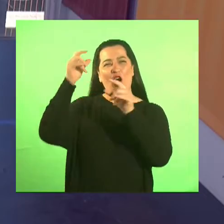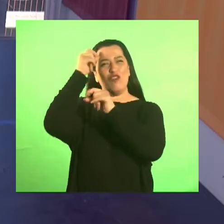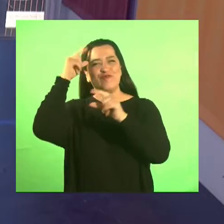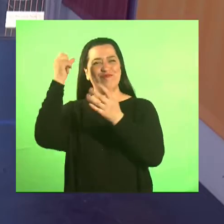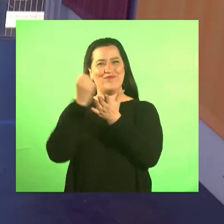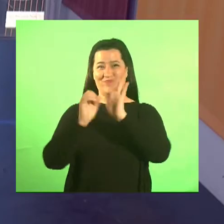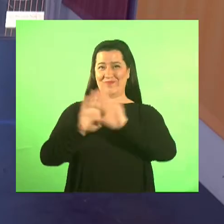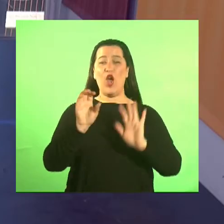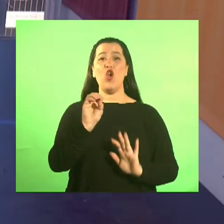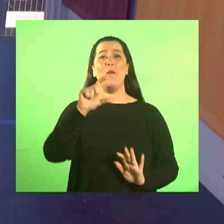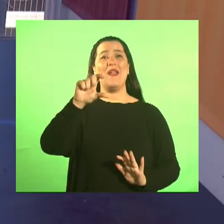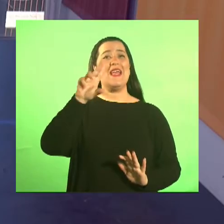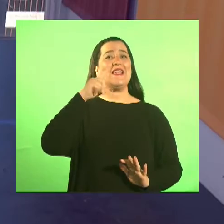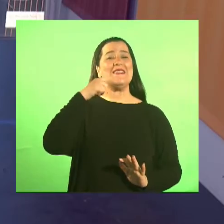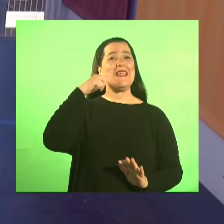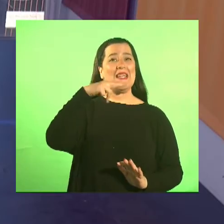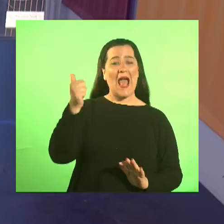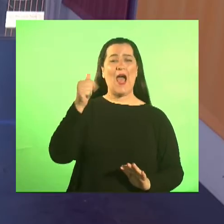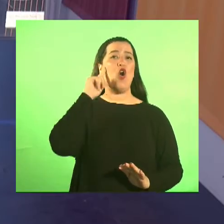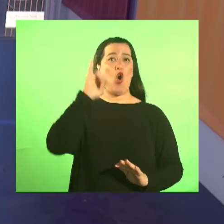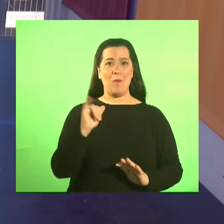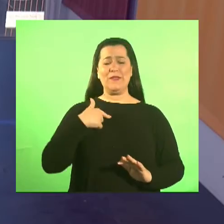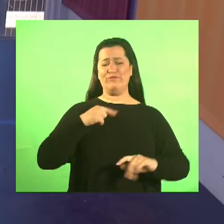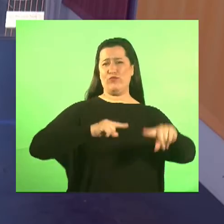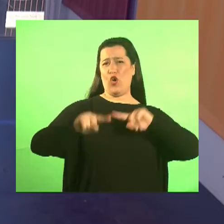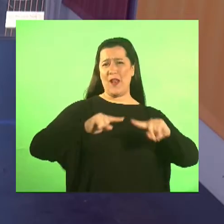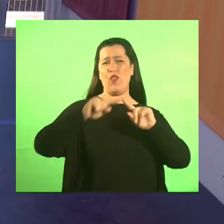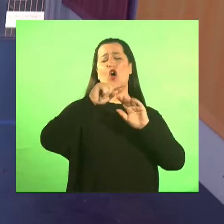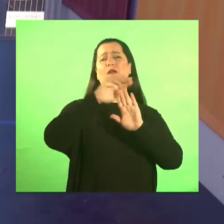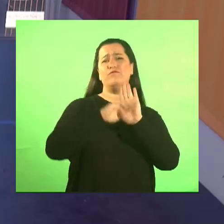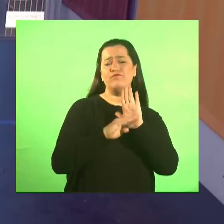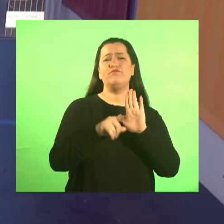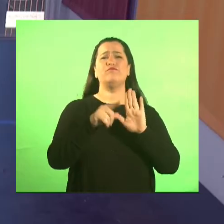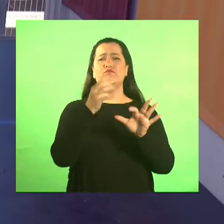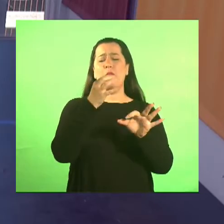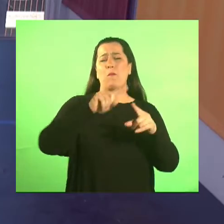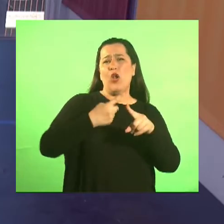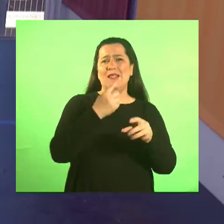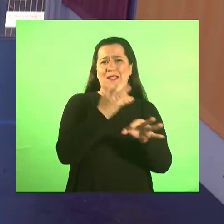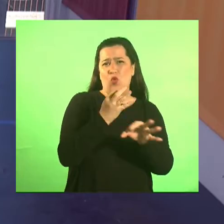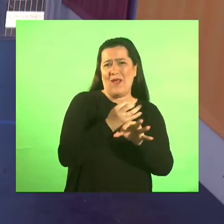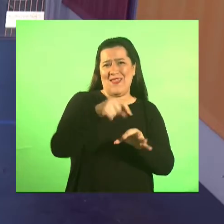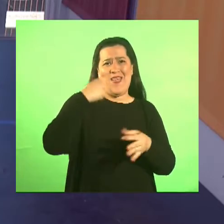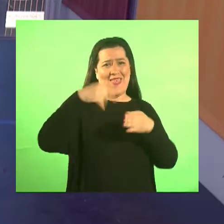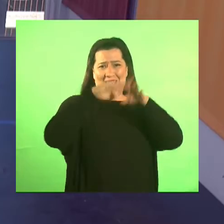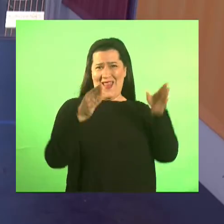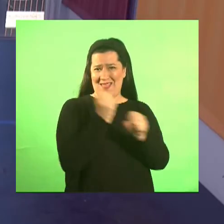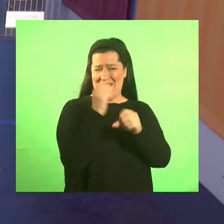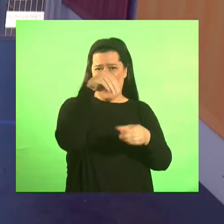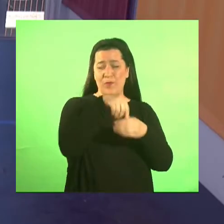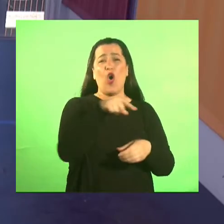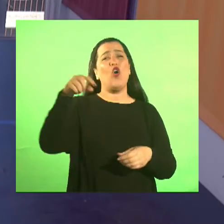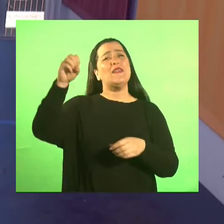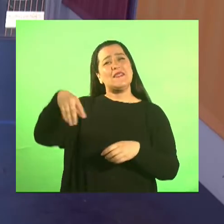Mi nombre es Cristina Gómez, yo soy coordinadora de políticas educativas y producción editorial del INADI, y hoy nos acompaña José